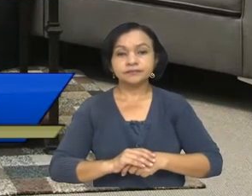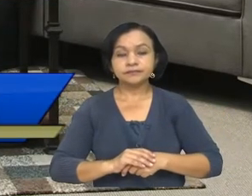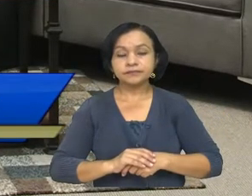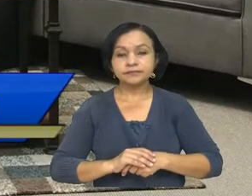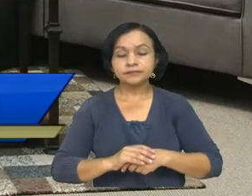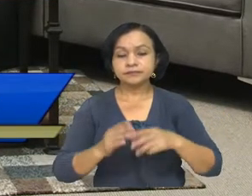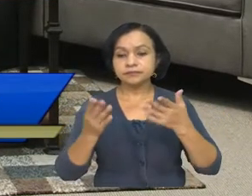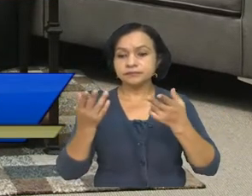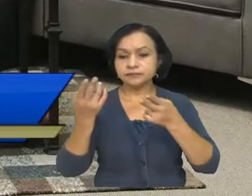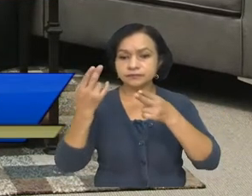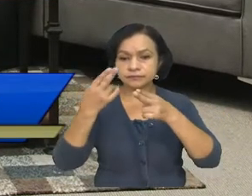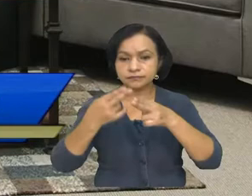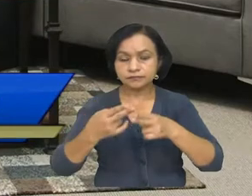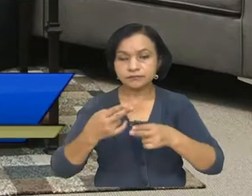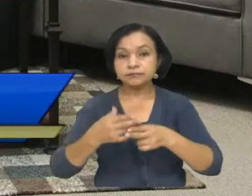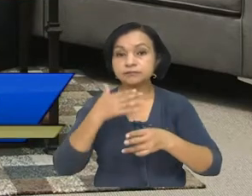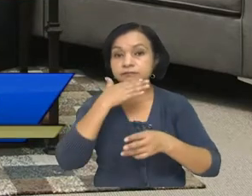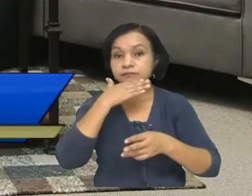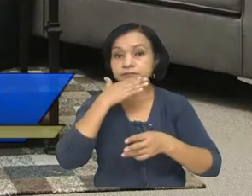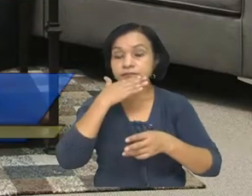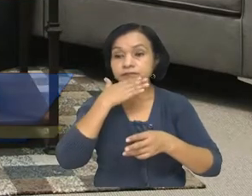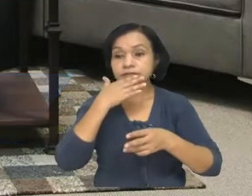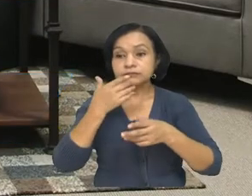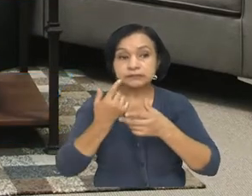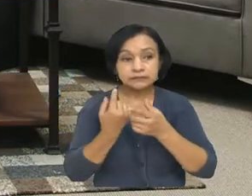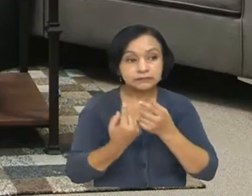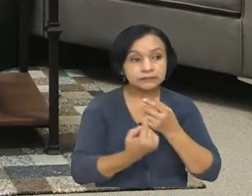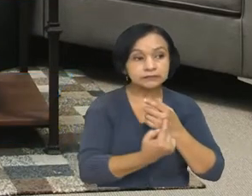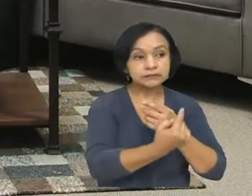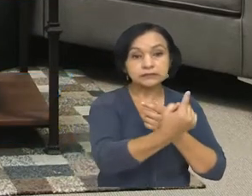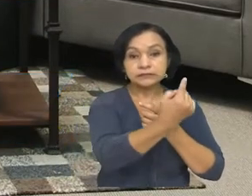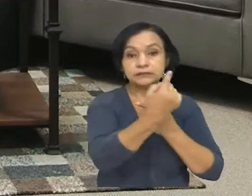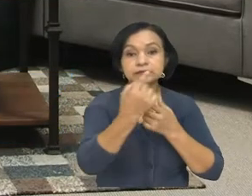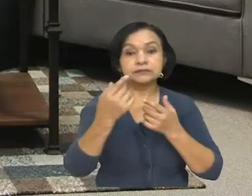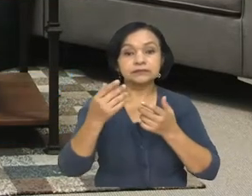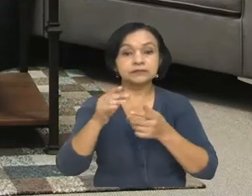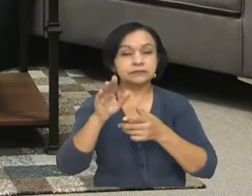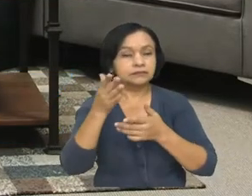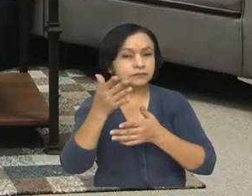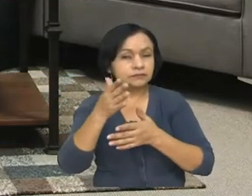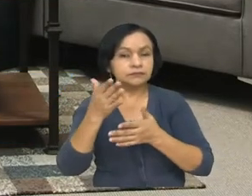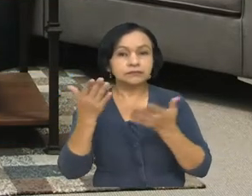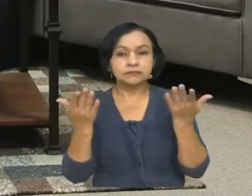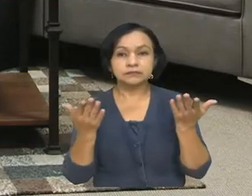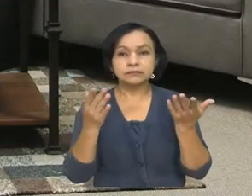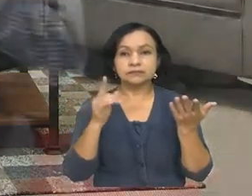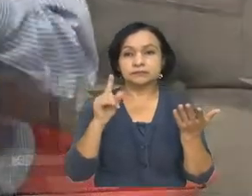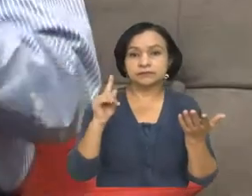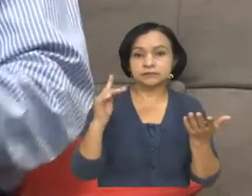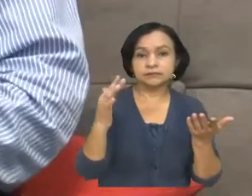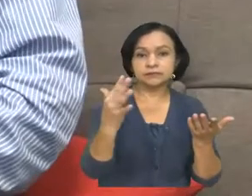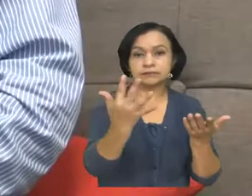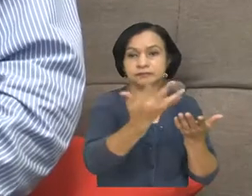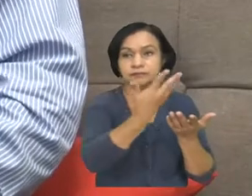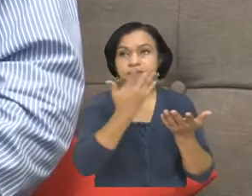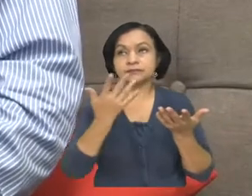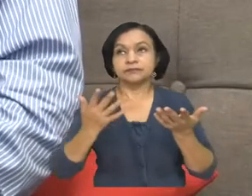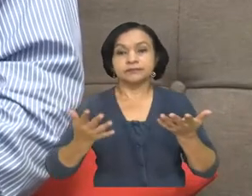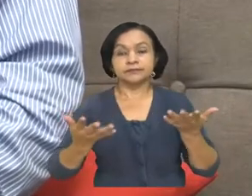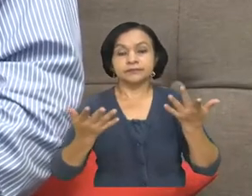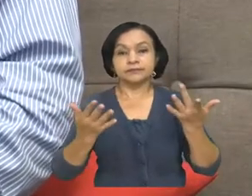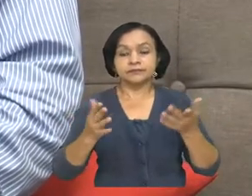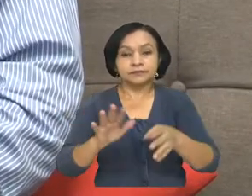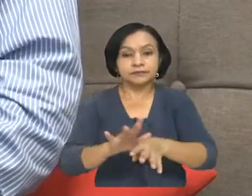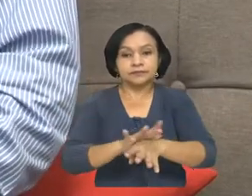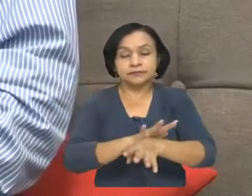registro. Nos costó salir del perímetro justamente como a las 4 o 5 de la tarde. Pero bueno, toda esa efervescencia alrededor de